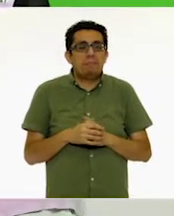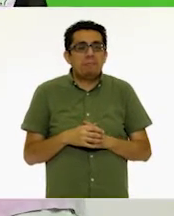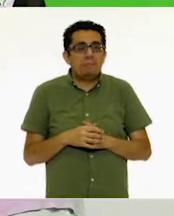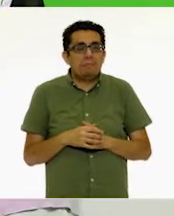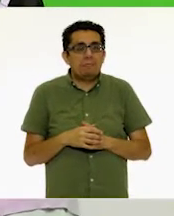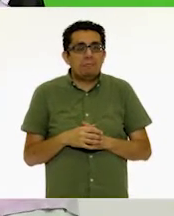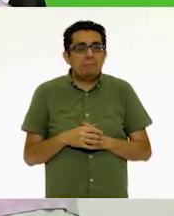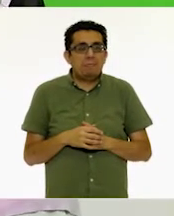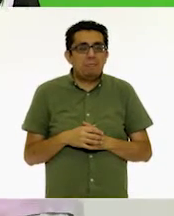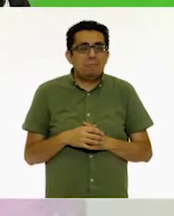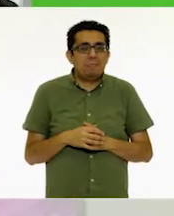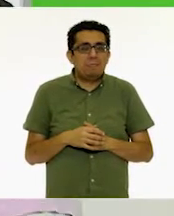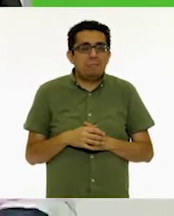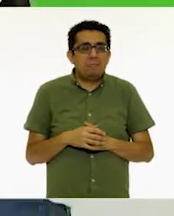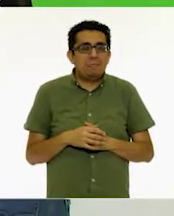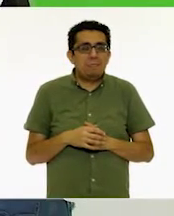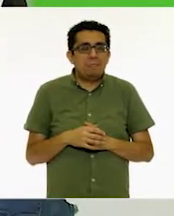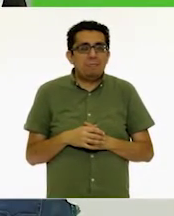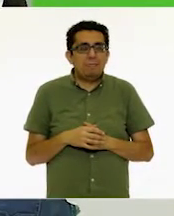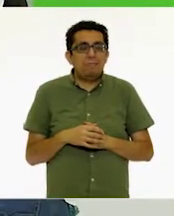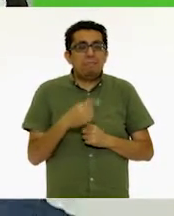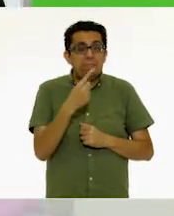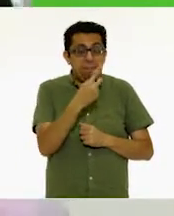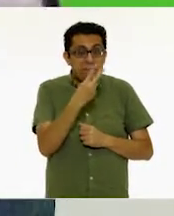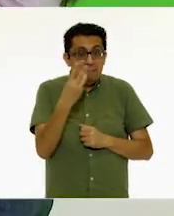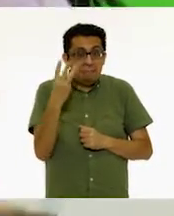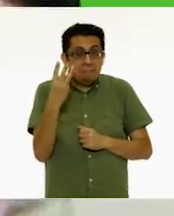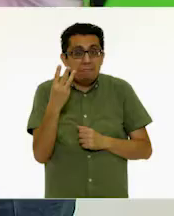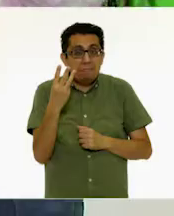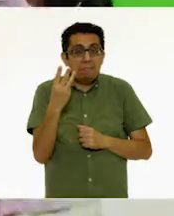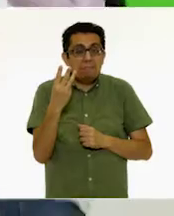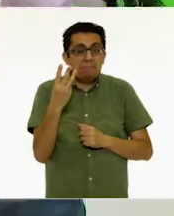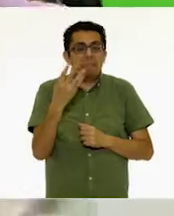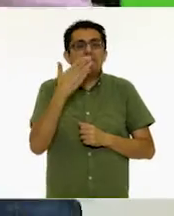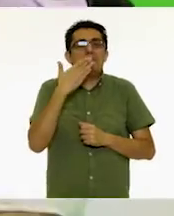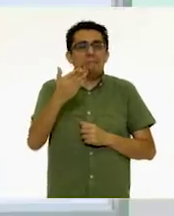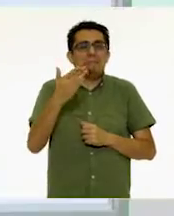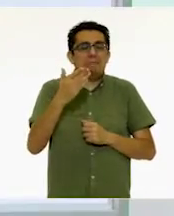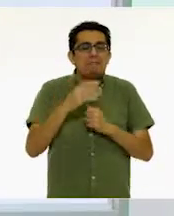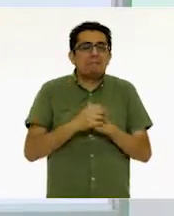Una, dos, tres.